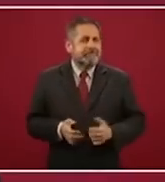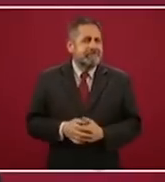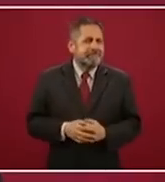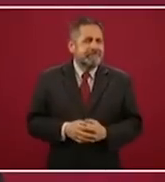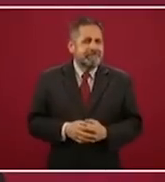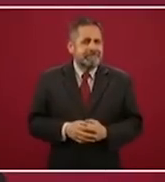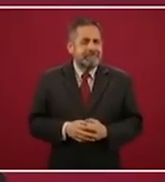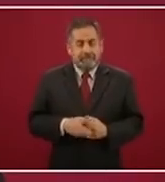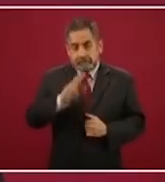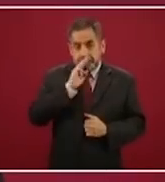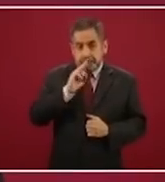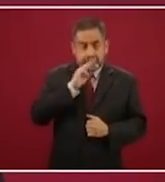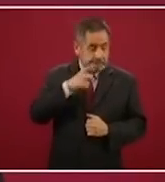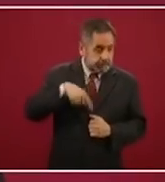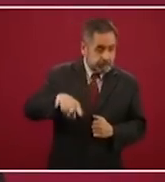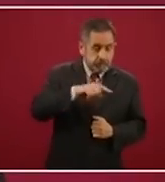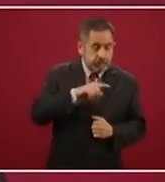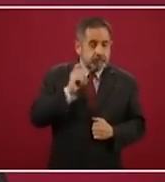las mamás que